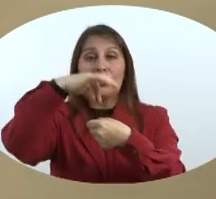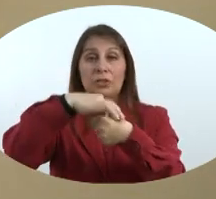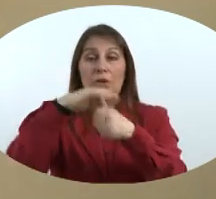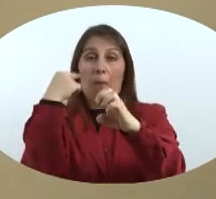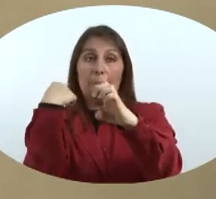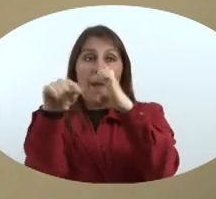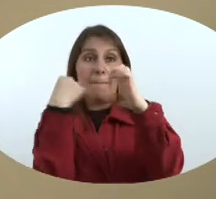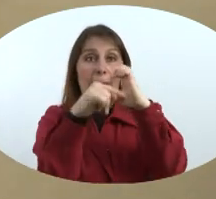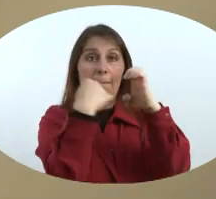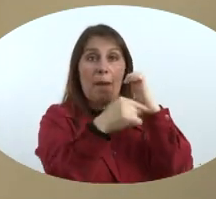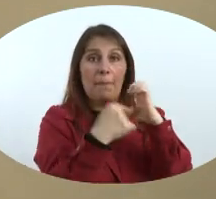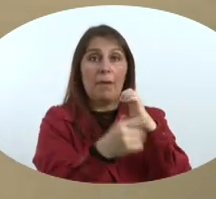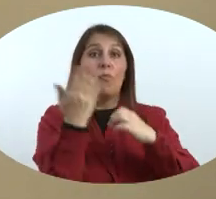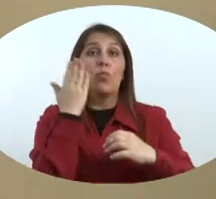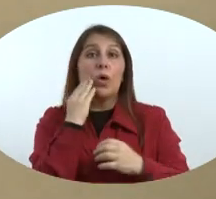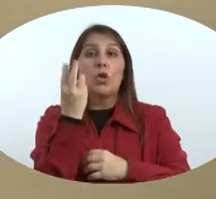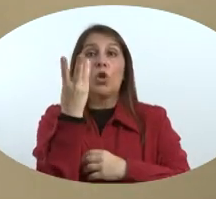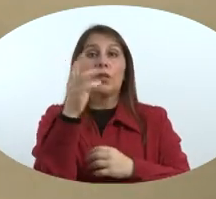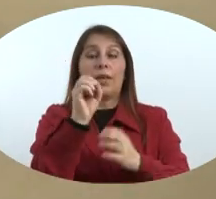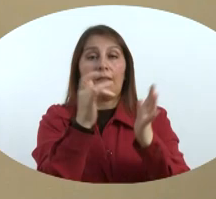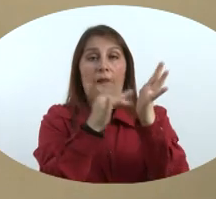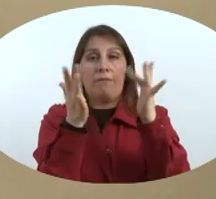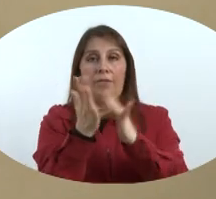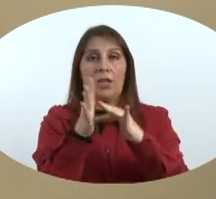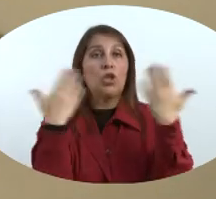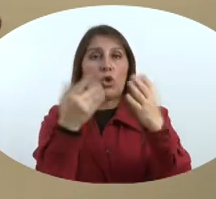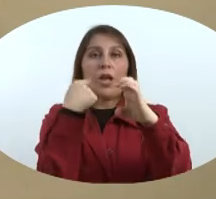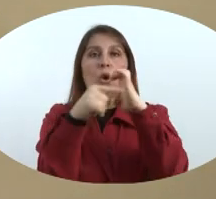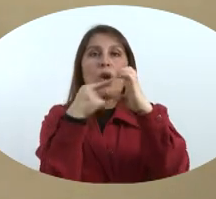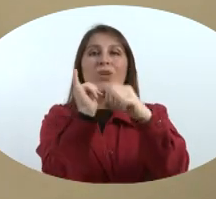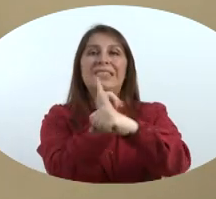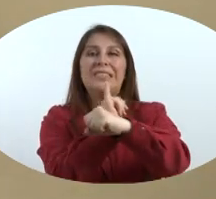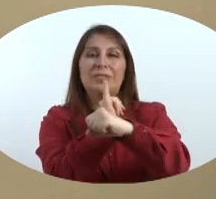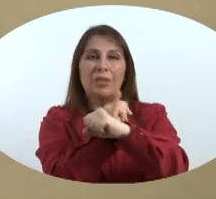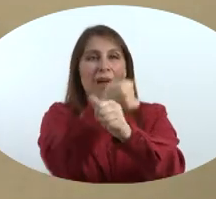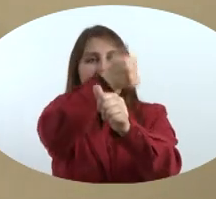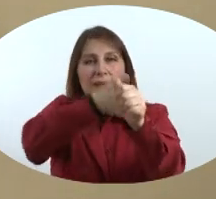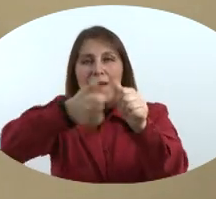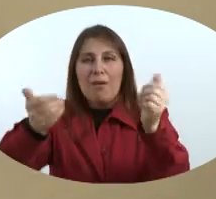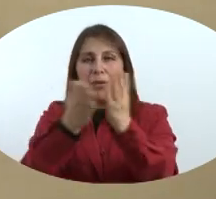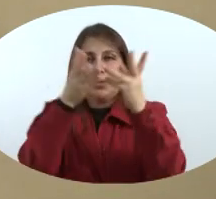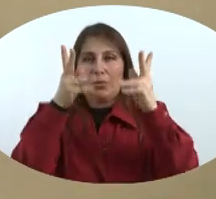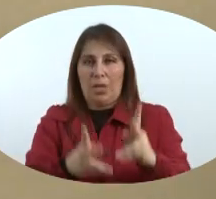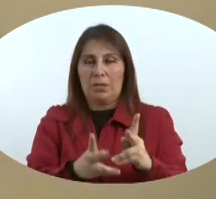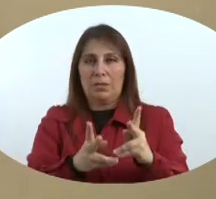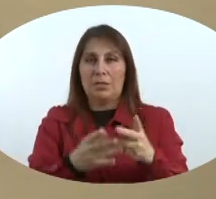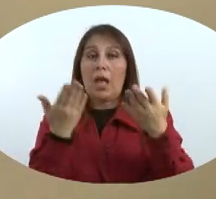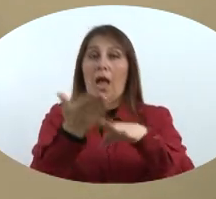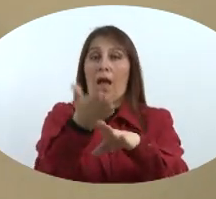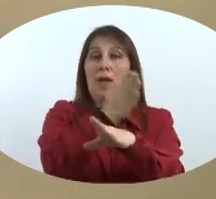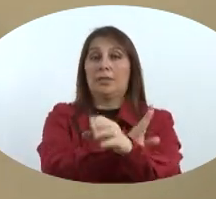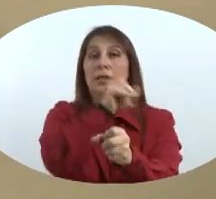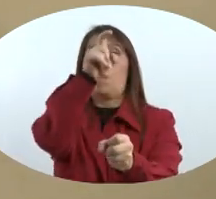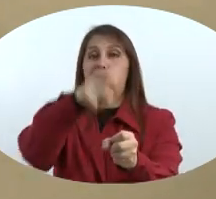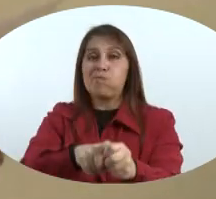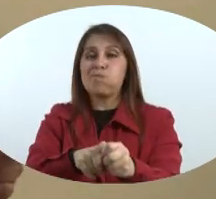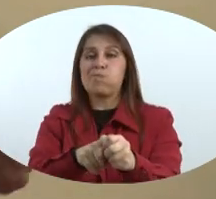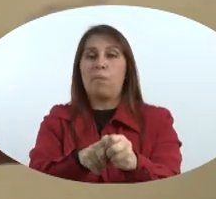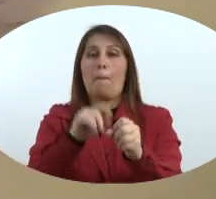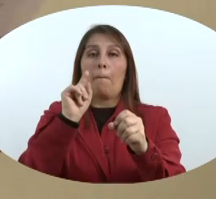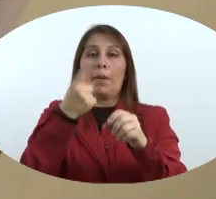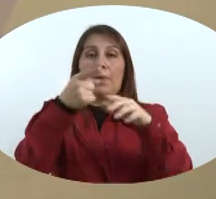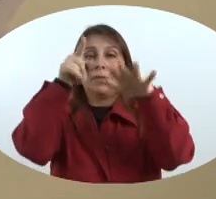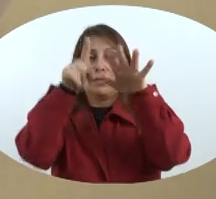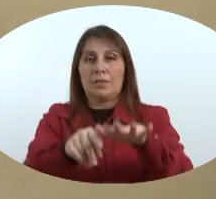votación se realizará el 30 de abril a las cuentas de correo institucional de los estudiantes matriculados para el